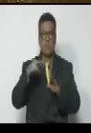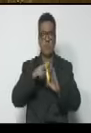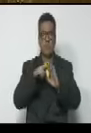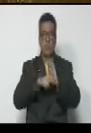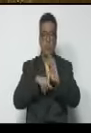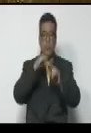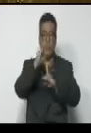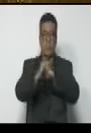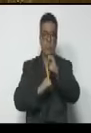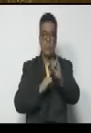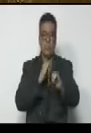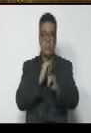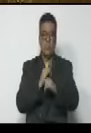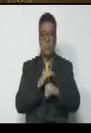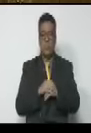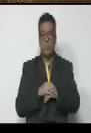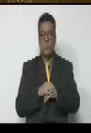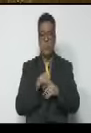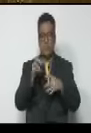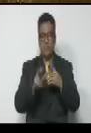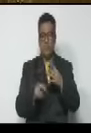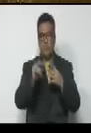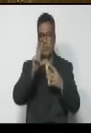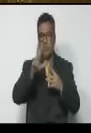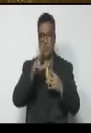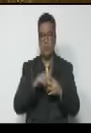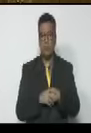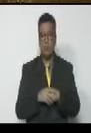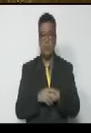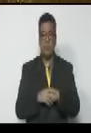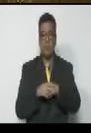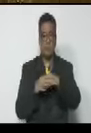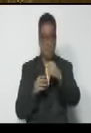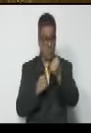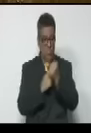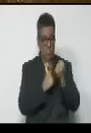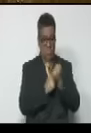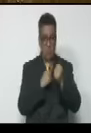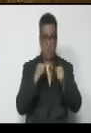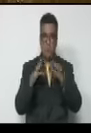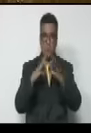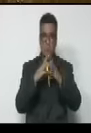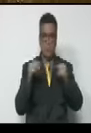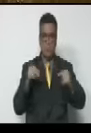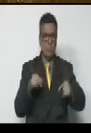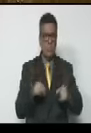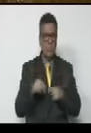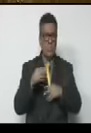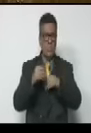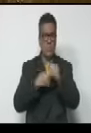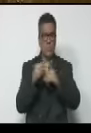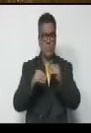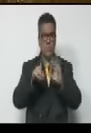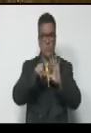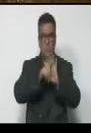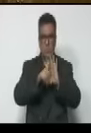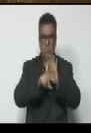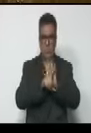del derecho internacional. Tercero, respaldar todas las medidas